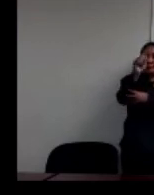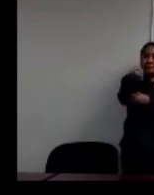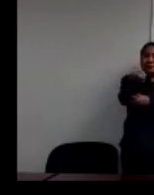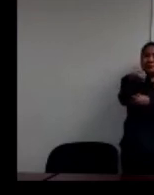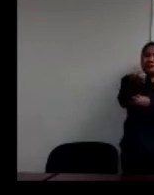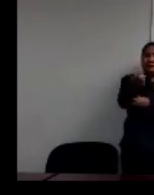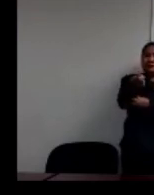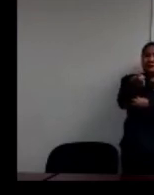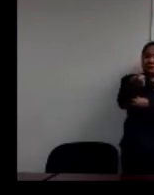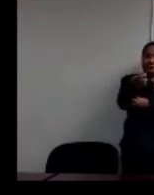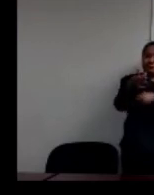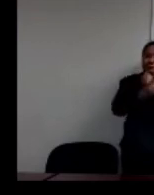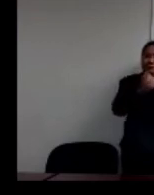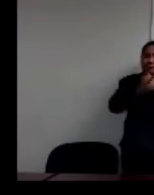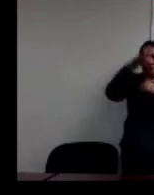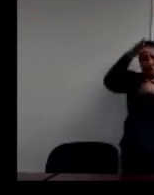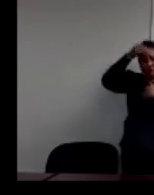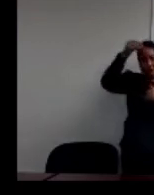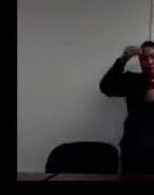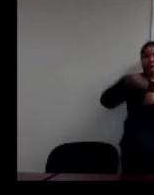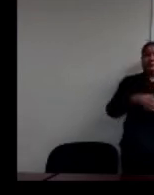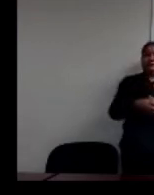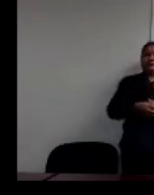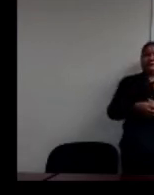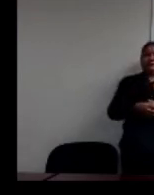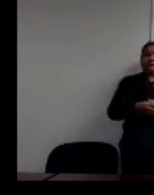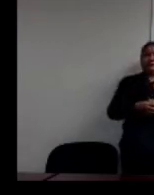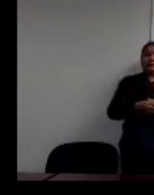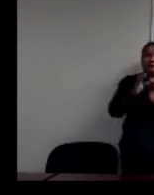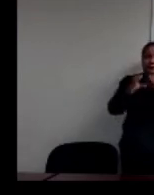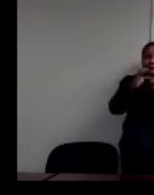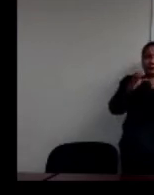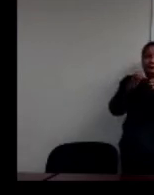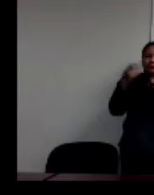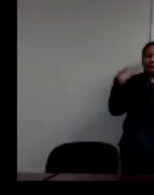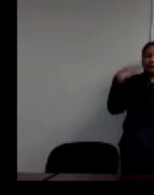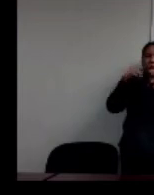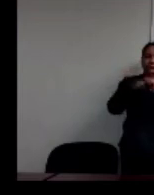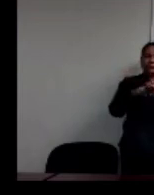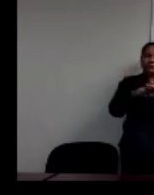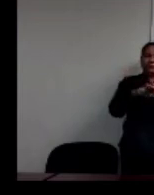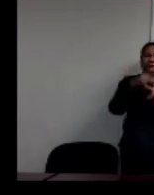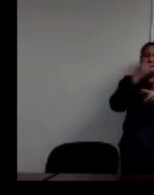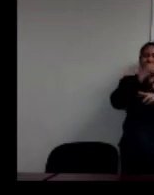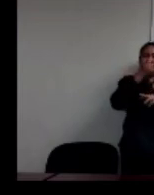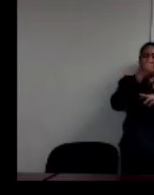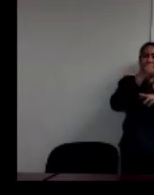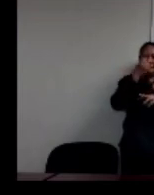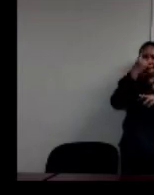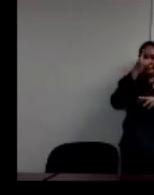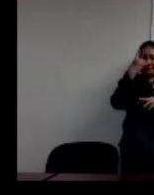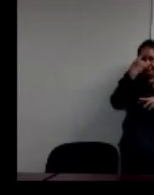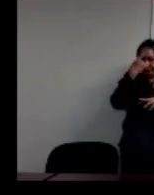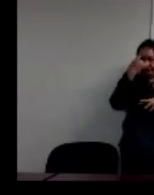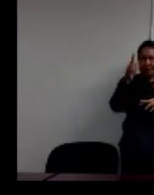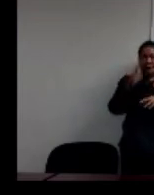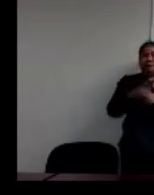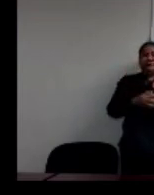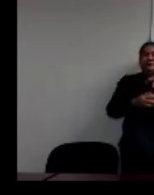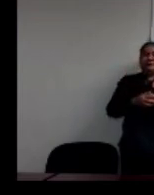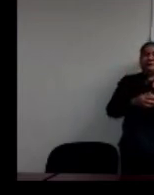del aprendizaje. La comunicación frecuente y constante con el personal de la escuela facilitará esa